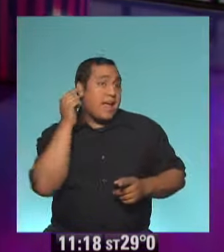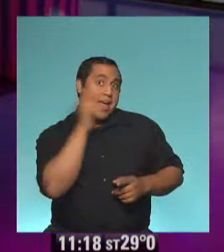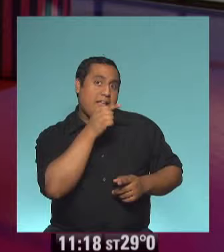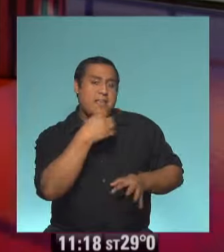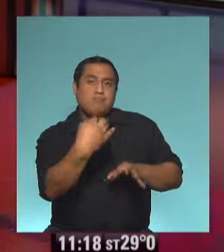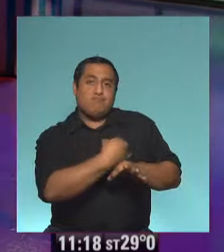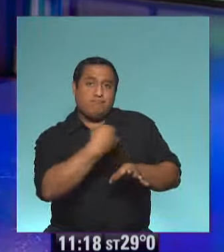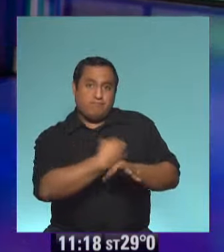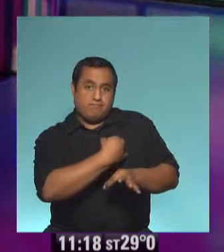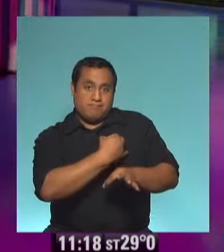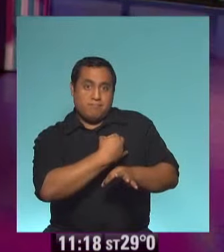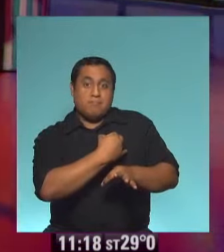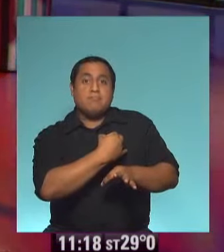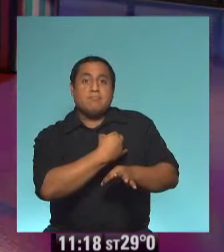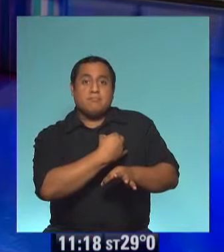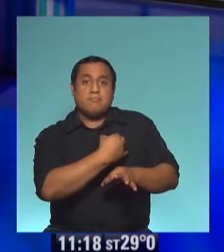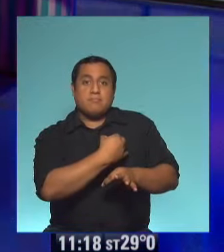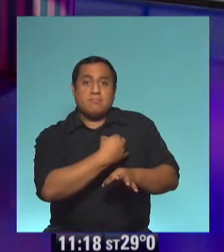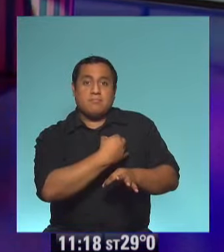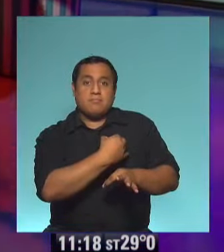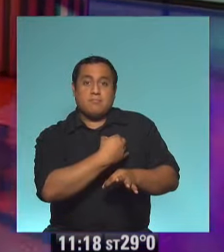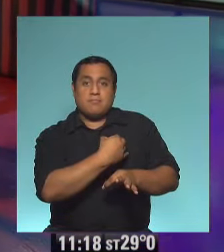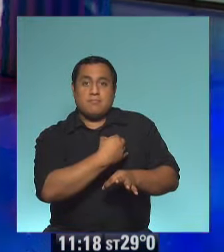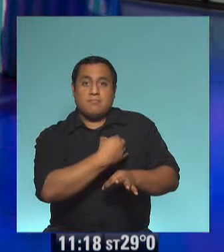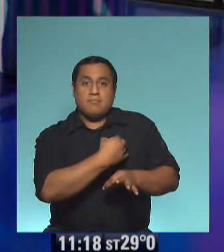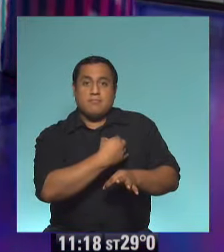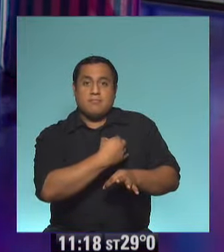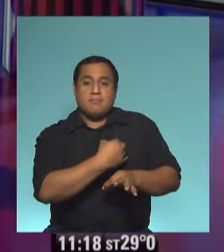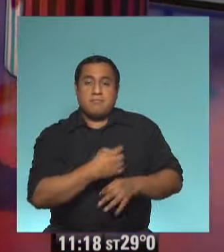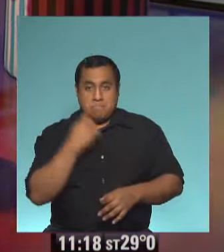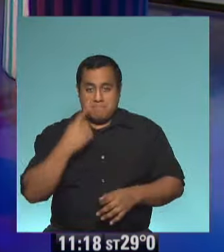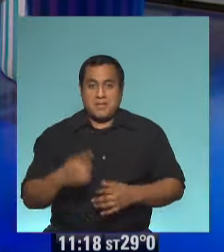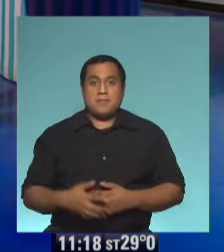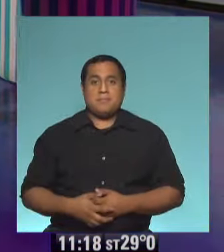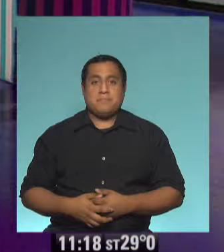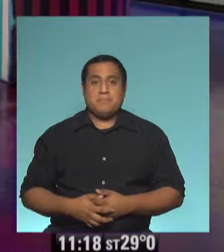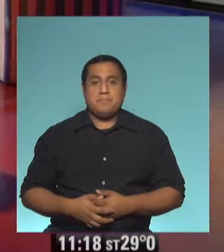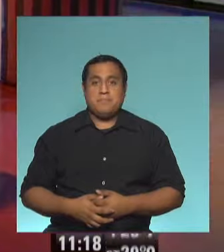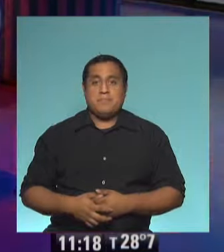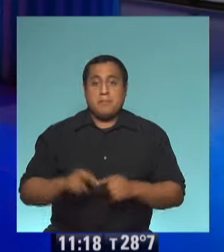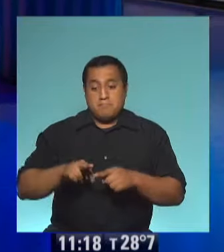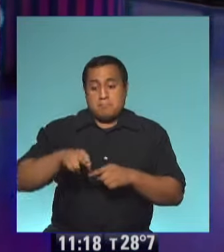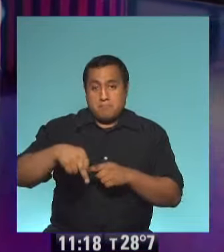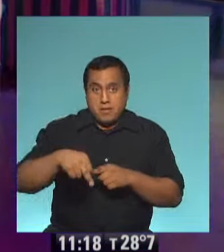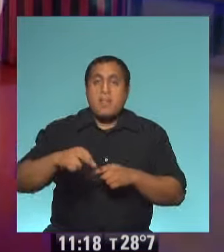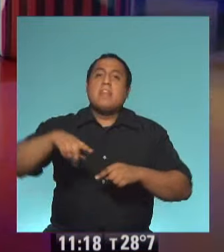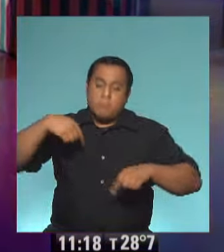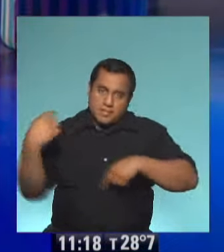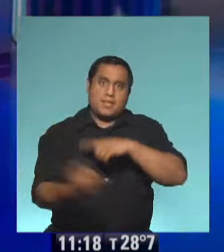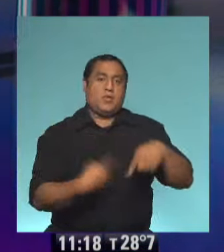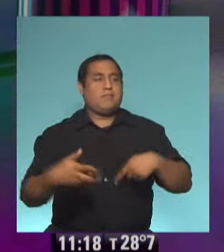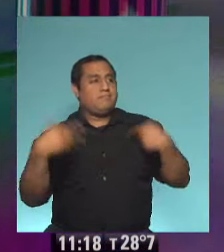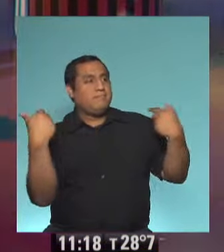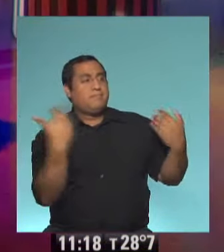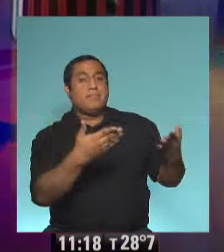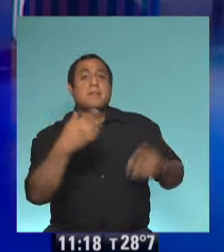guía. Y señalo a la señora Julia. A ver, ahí es medio lío, ¿no? Después okay. De que voy para abajo, voy para adelante y giro y señalo a la señora Julia con la